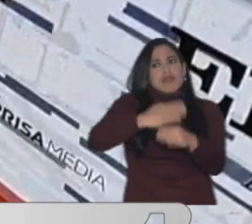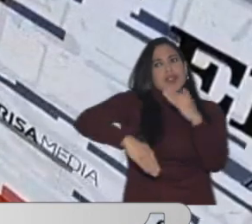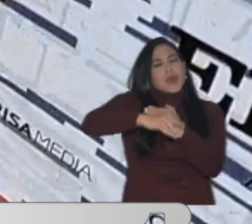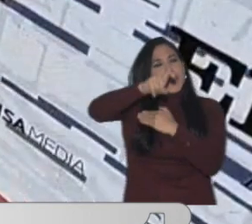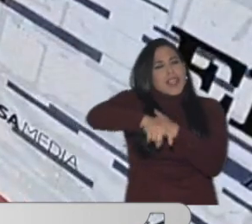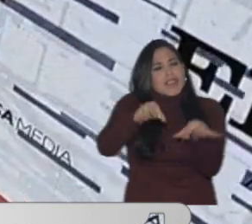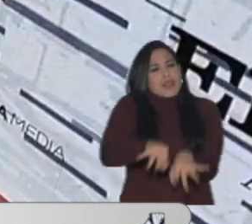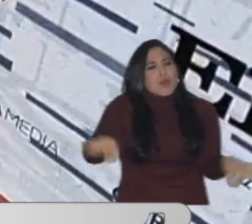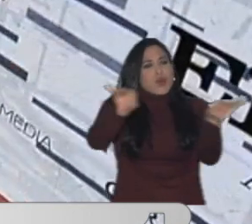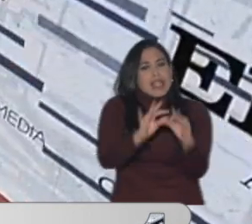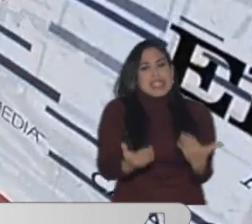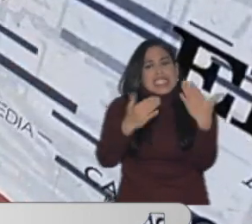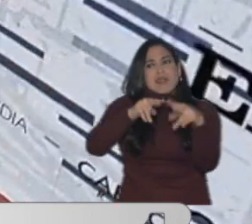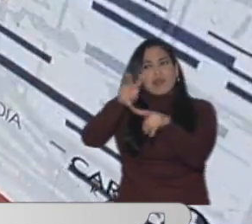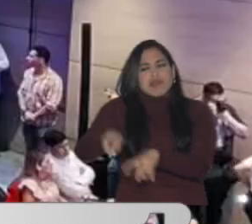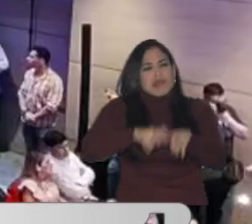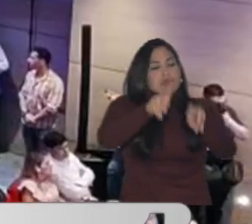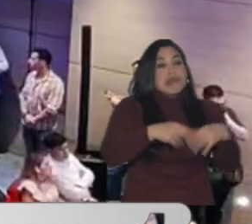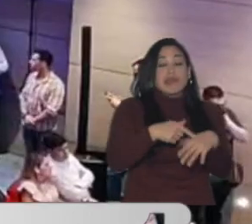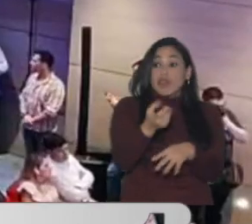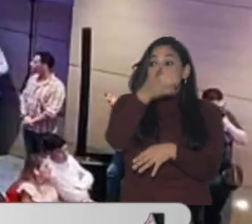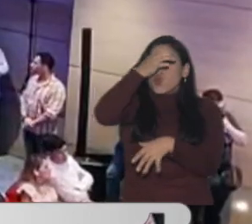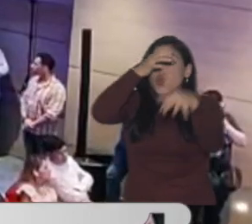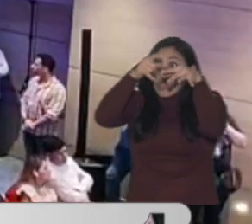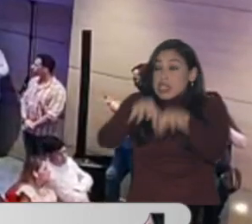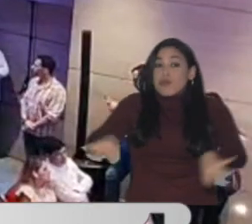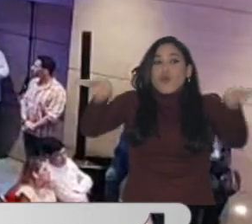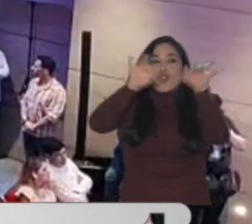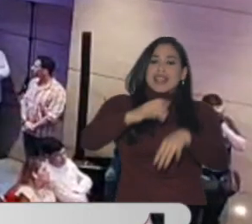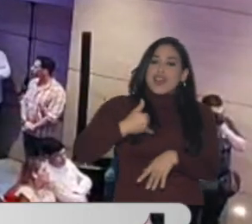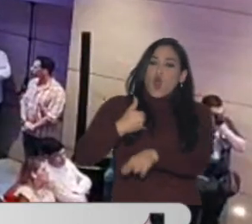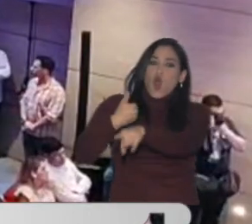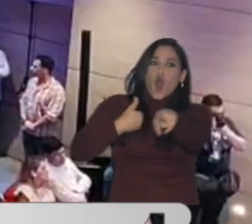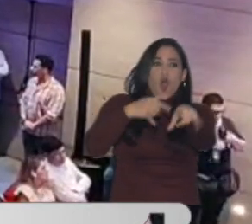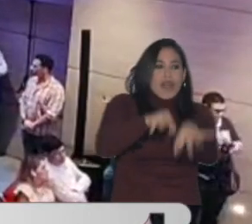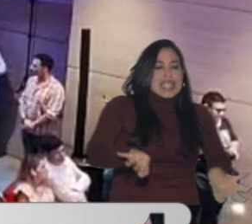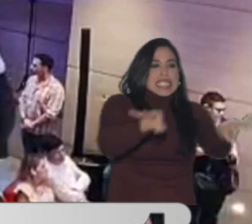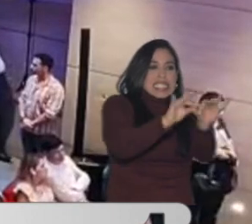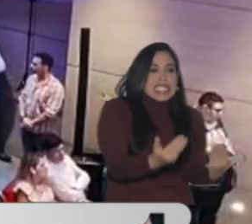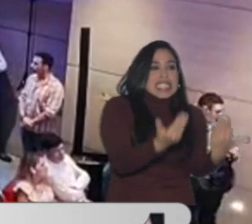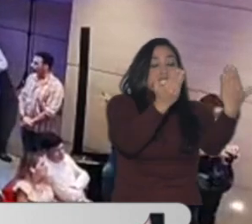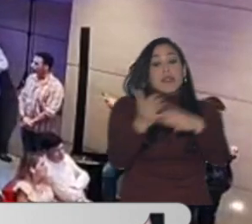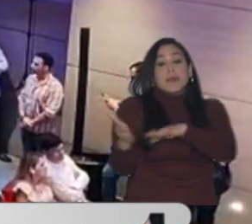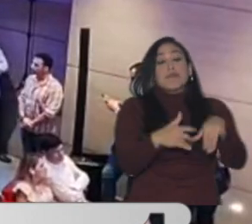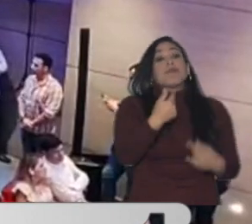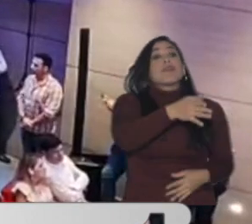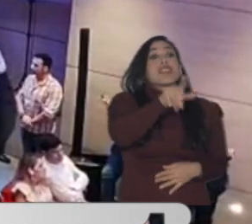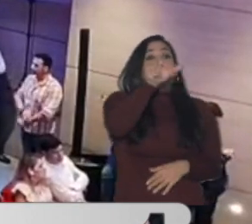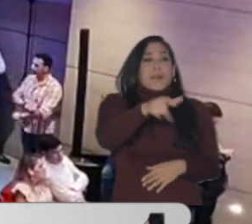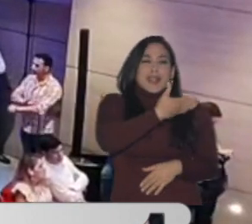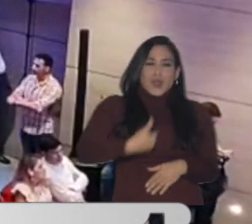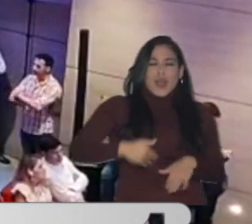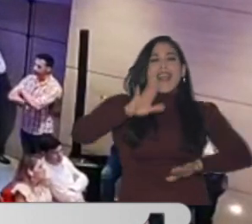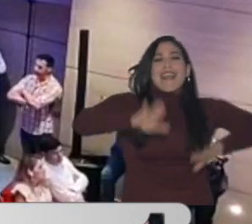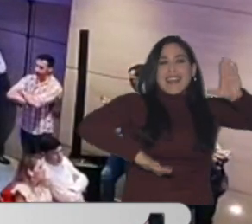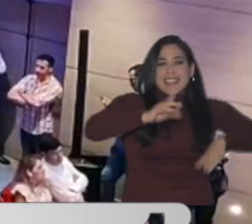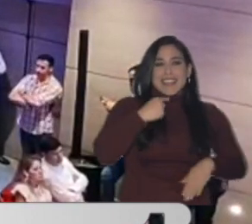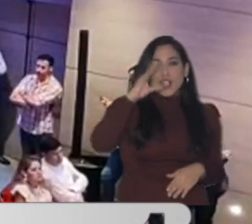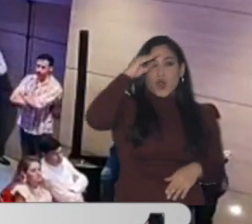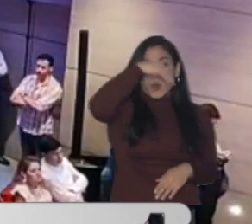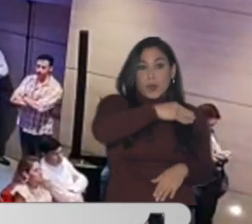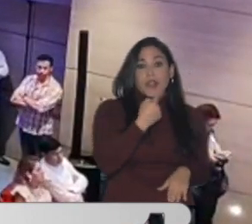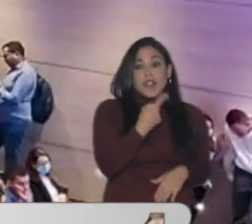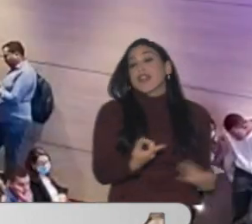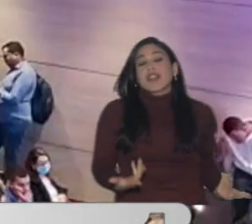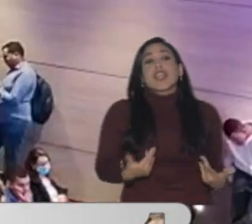que para esto es indispensable el conocimiento de la juventud. Finalmente, el candidato Gustavo Petro habló de